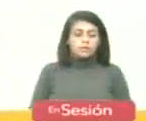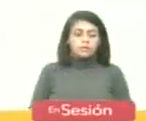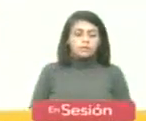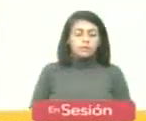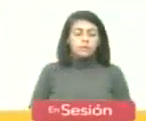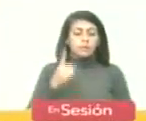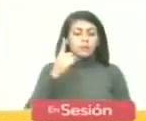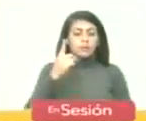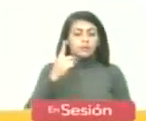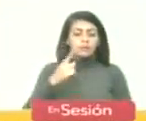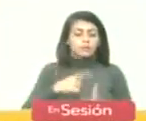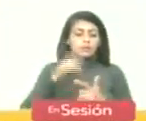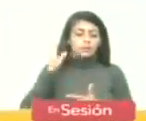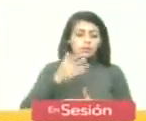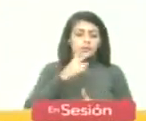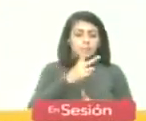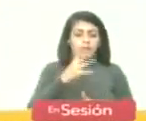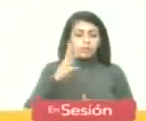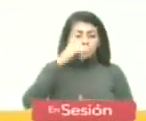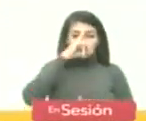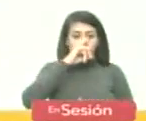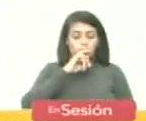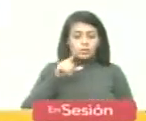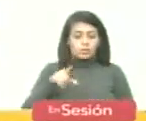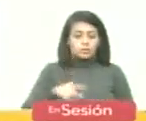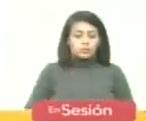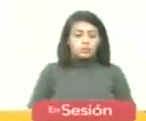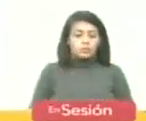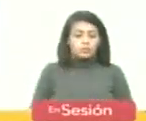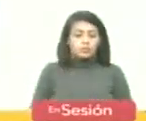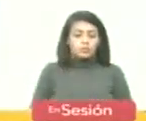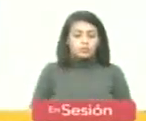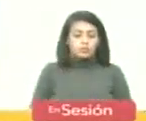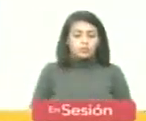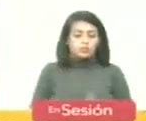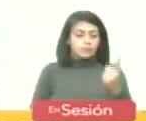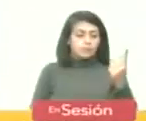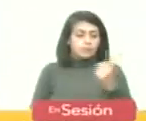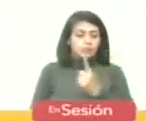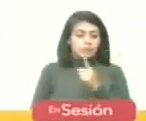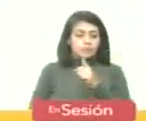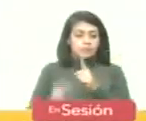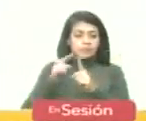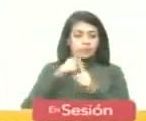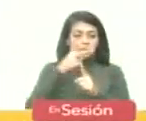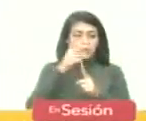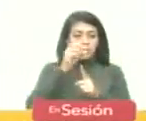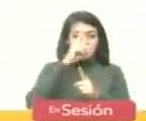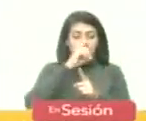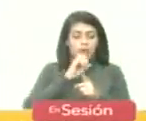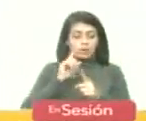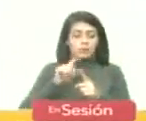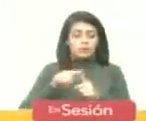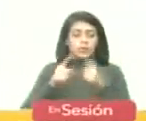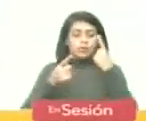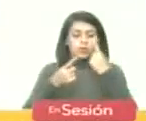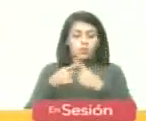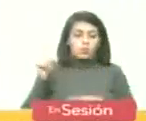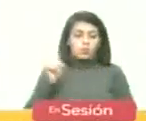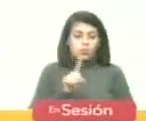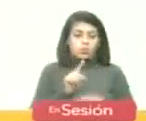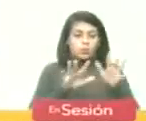una fue condenada a 24 años, uno fue condenado a 20 años, uno